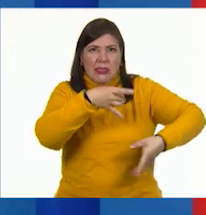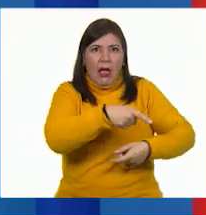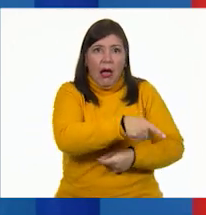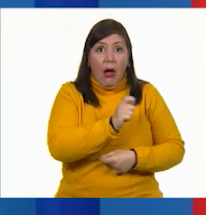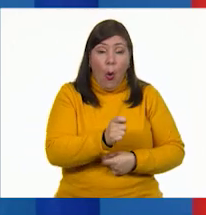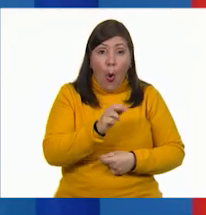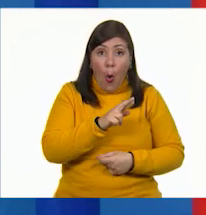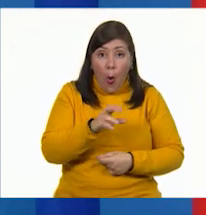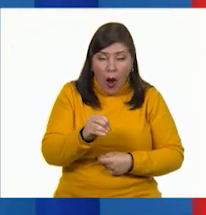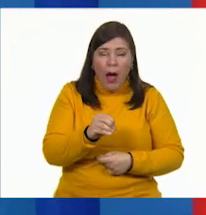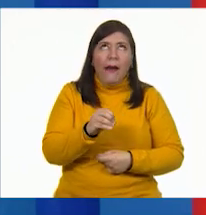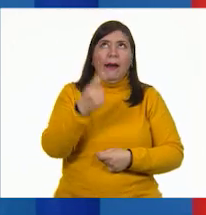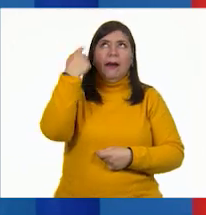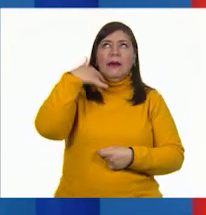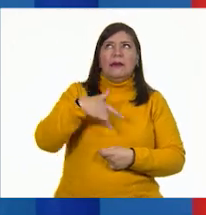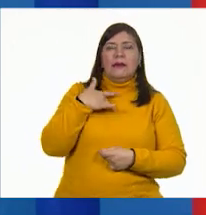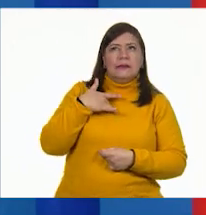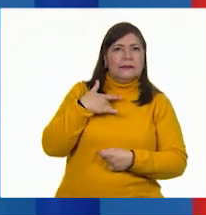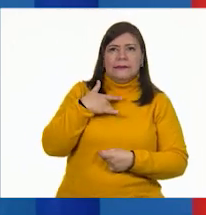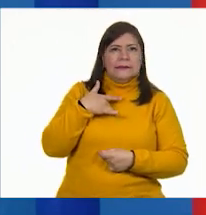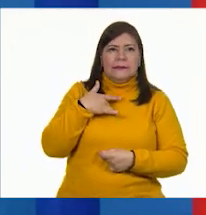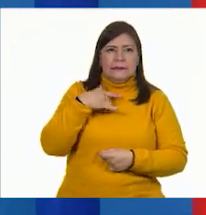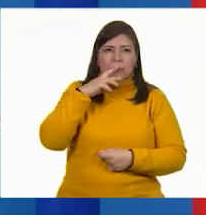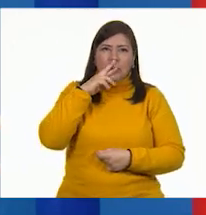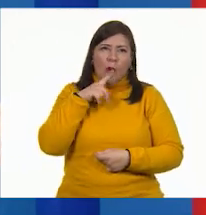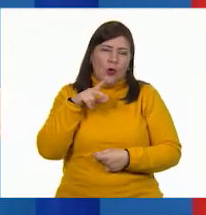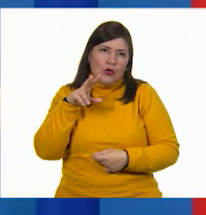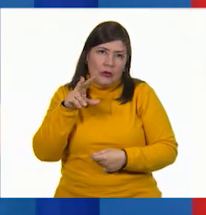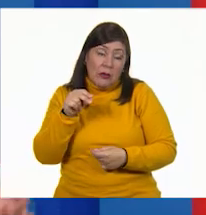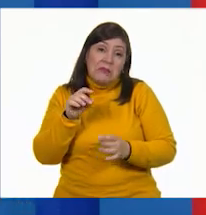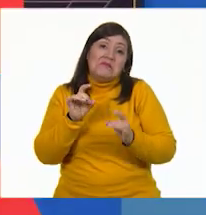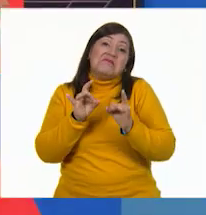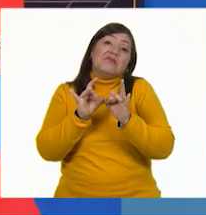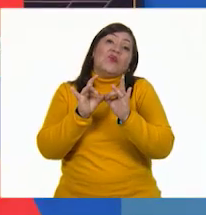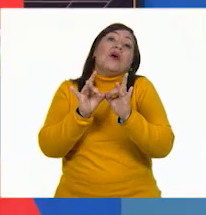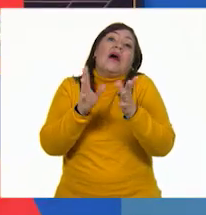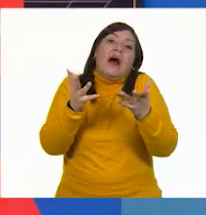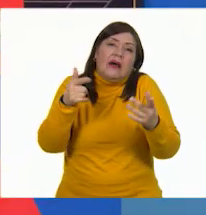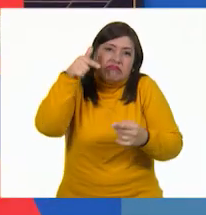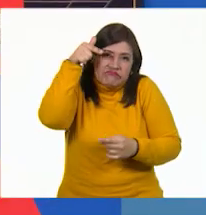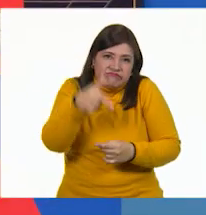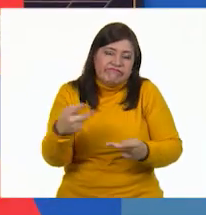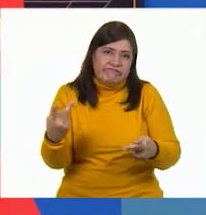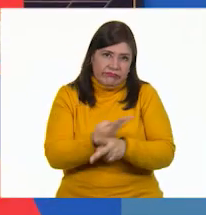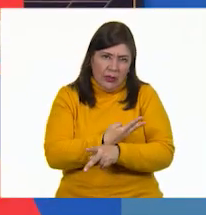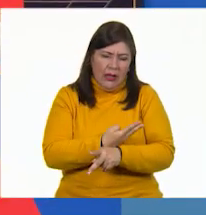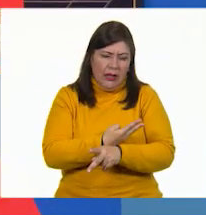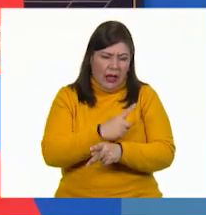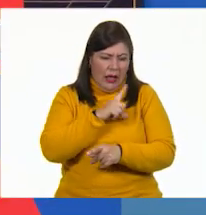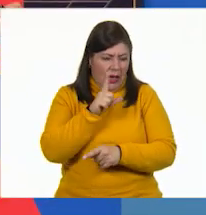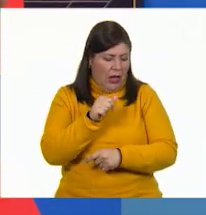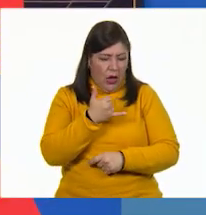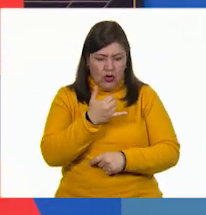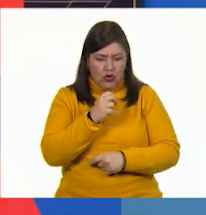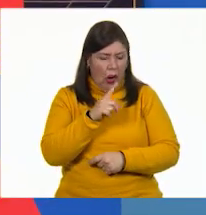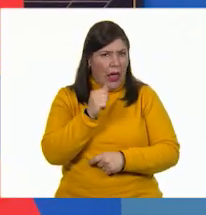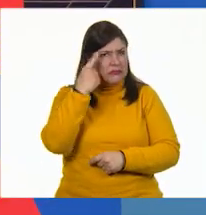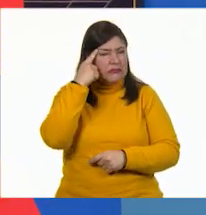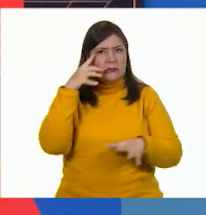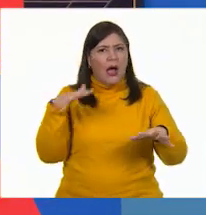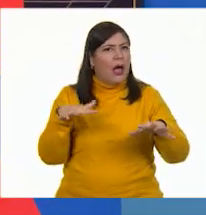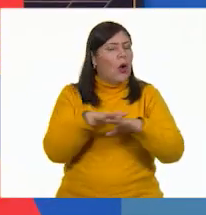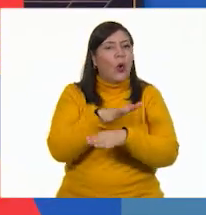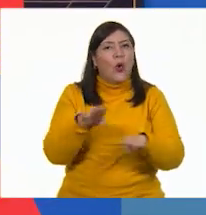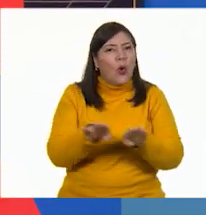de evitar que eso sucediera, aunque sin embargo terminó pasando. ¿Qué la hace cambiar de opinión? ¿Y qué